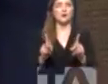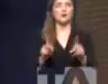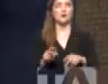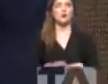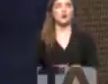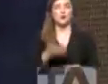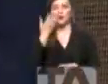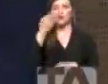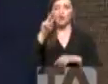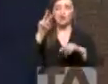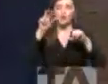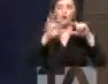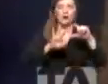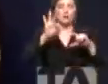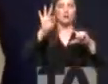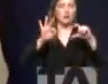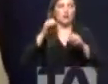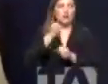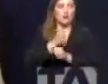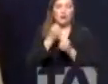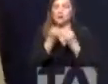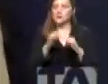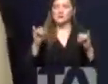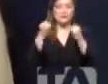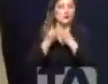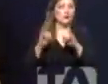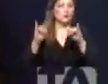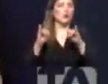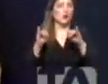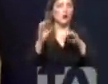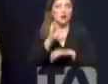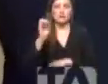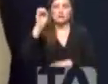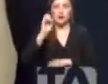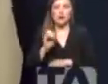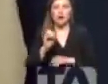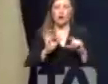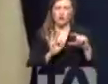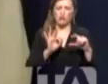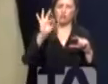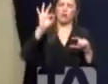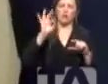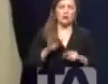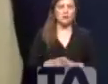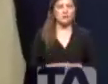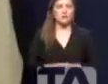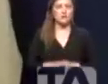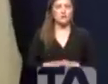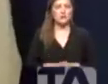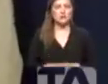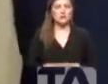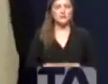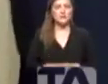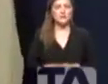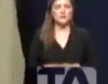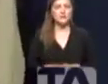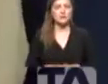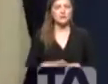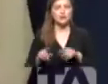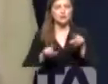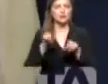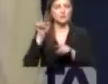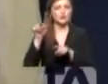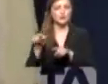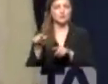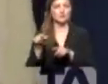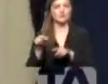en las estadísticas, los trabajadores independientes son un porcentaje muy alto de la PEA y además muchos de ellos están en